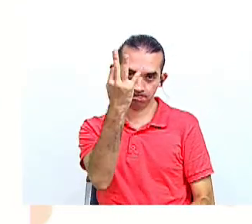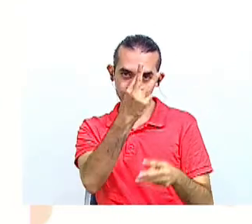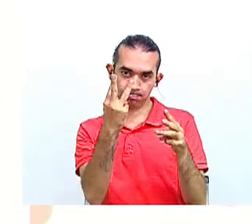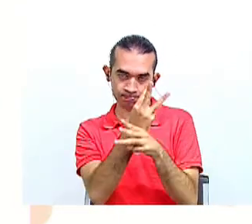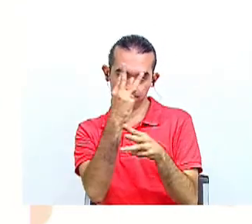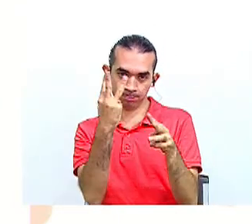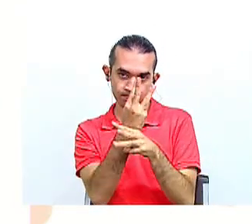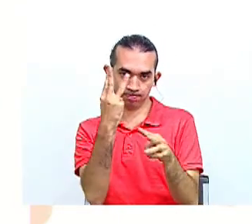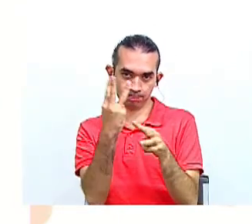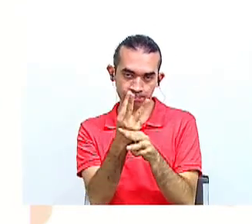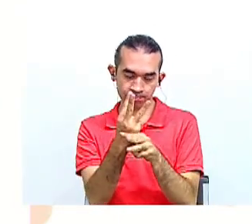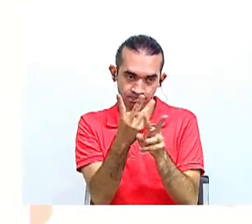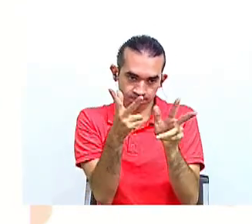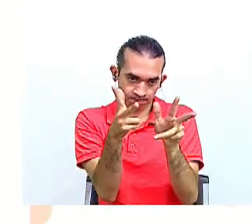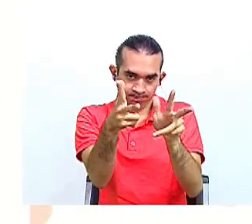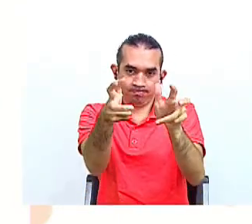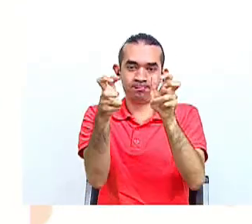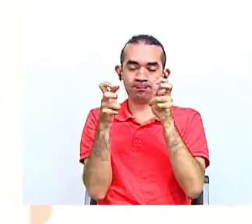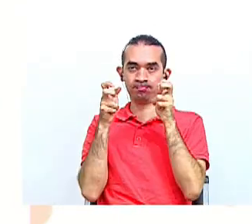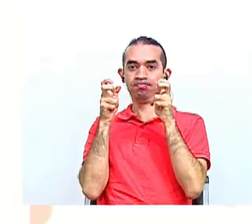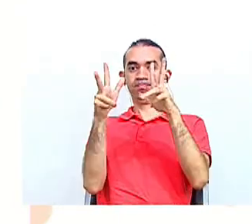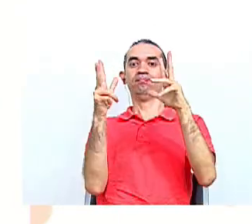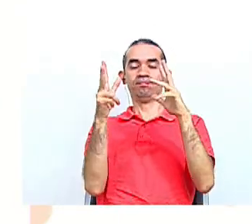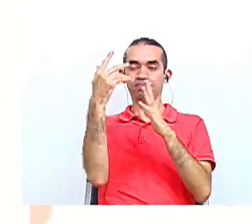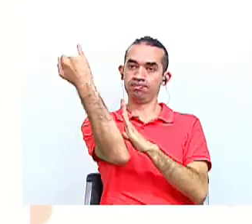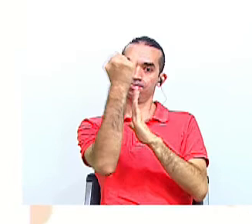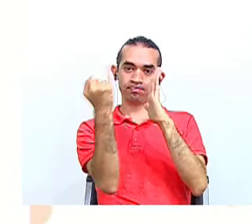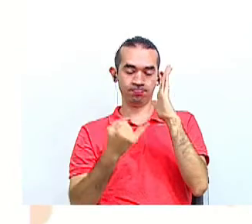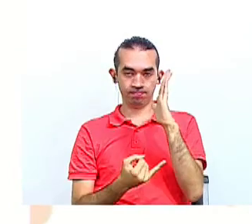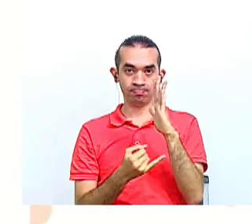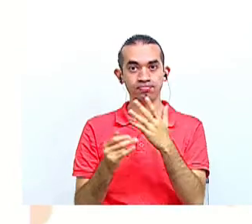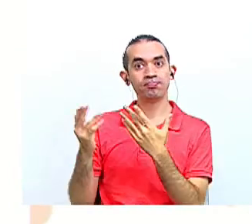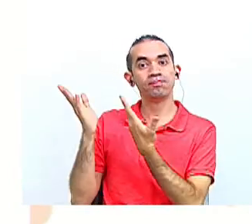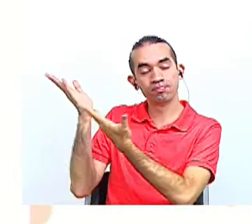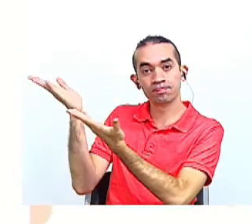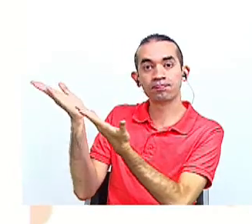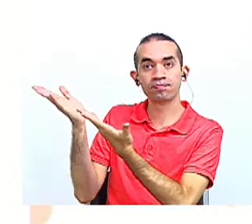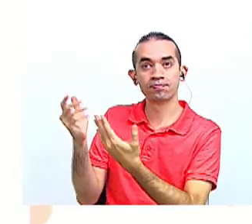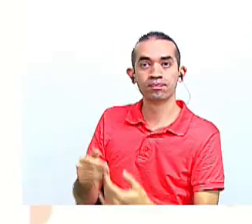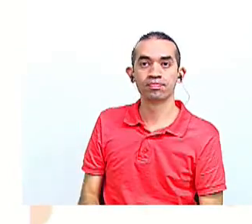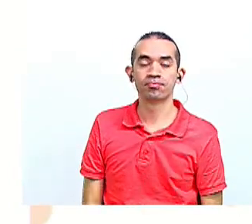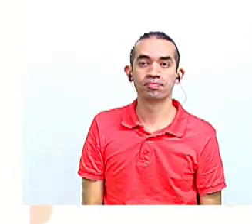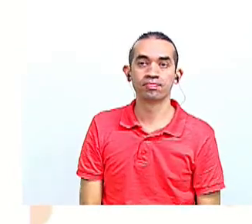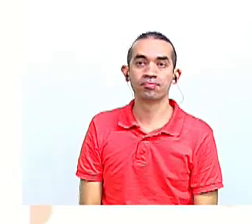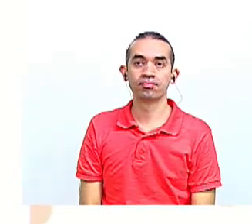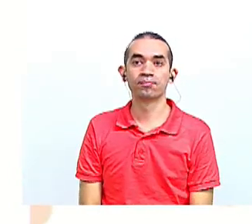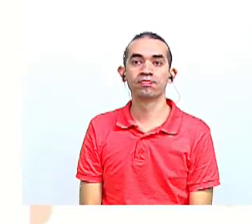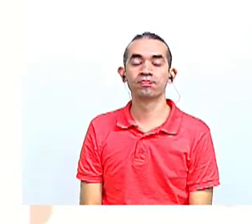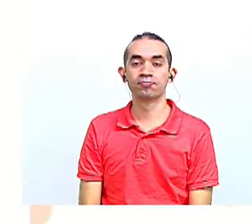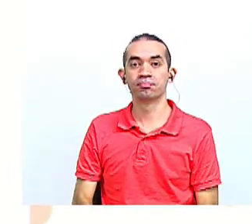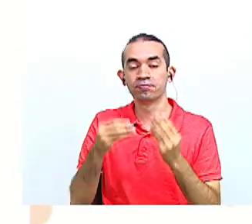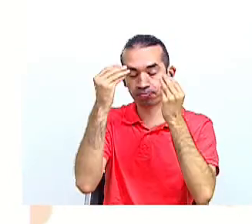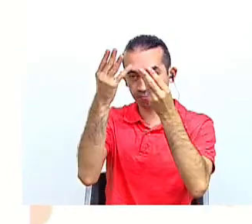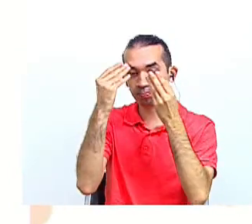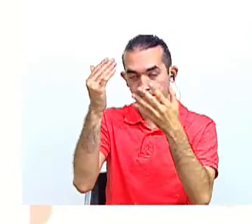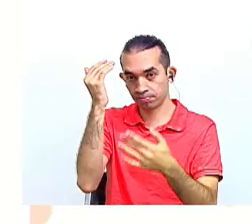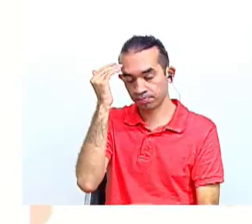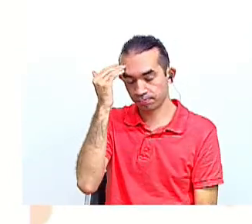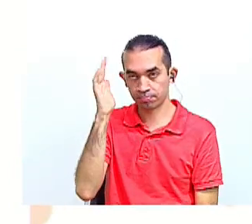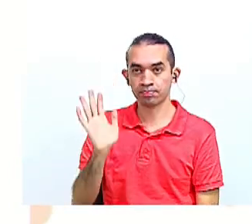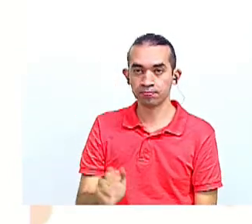matemáticamente vamos a dibujar la figura y tenemos los siguientes datos en ella.